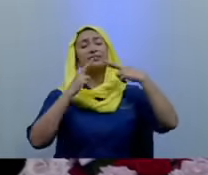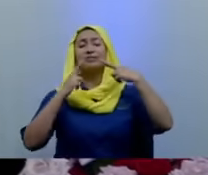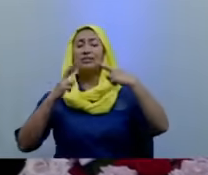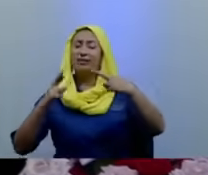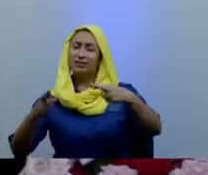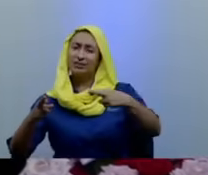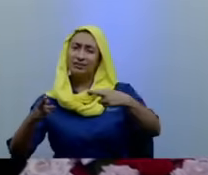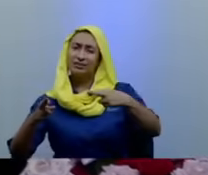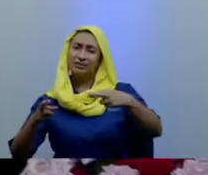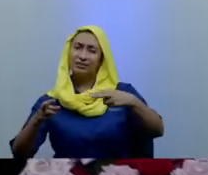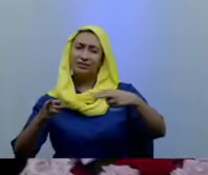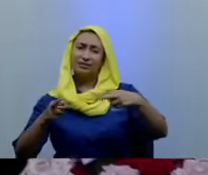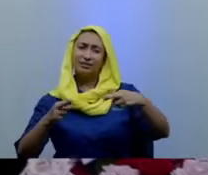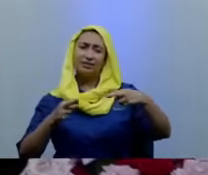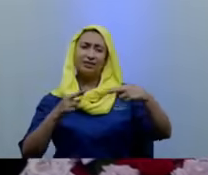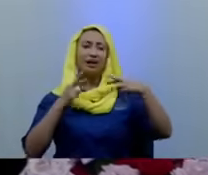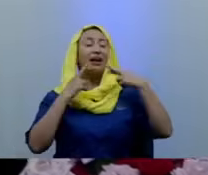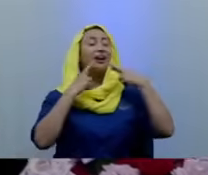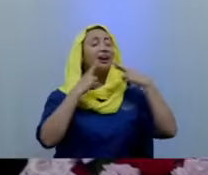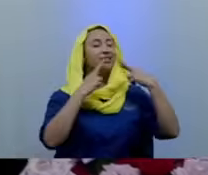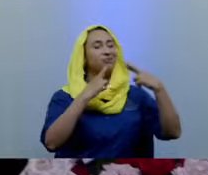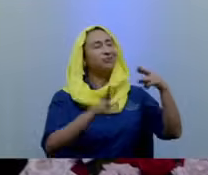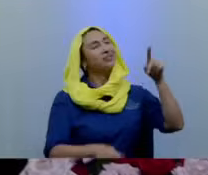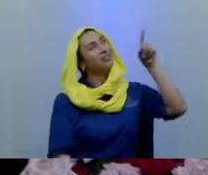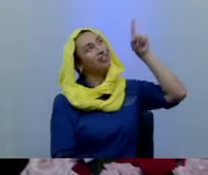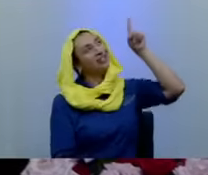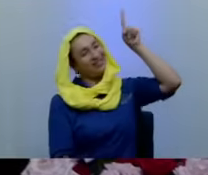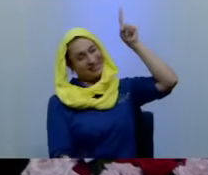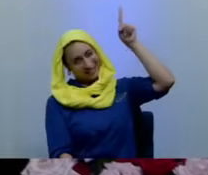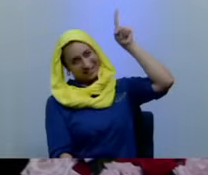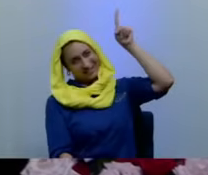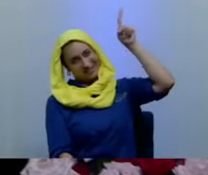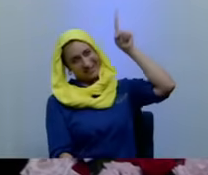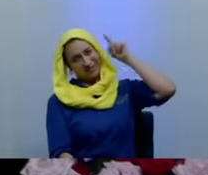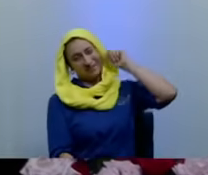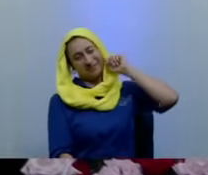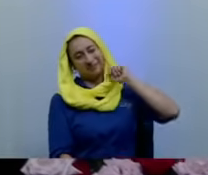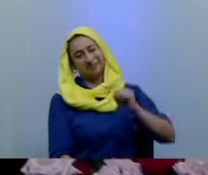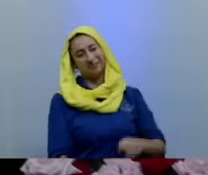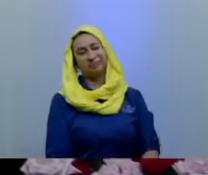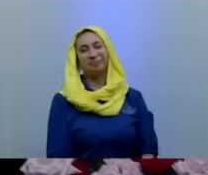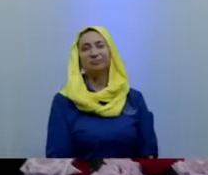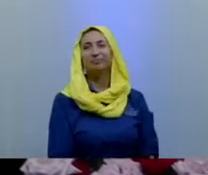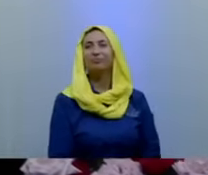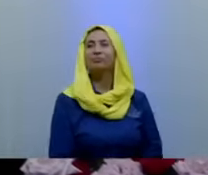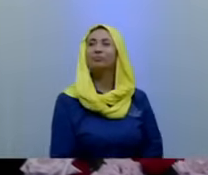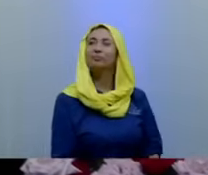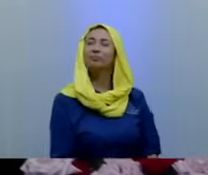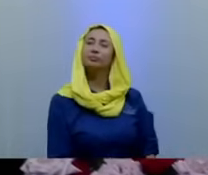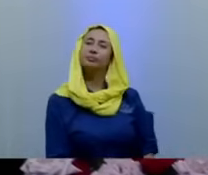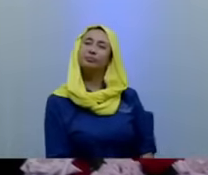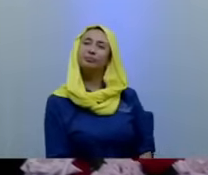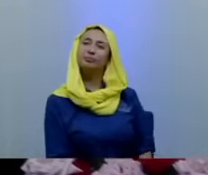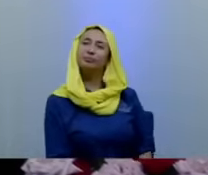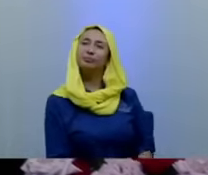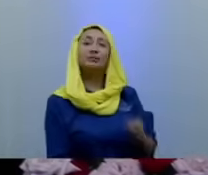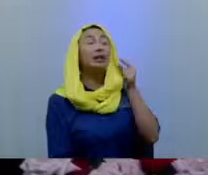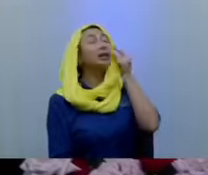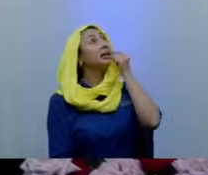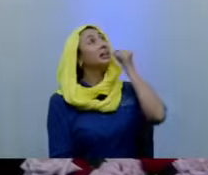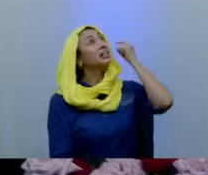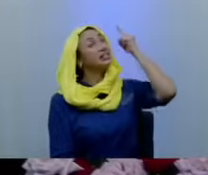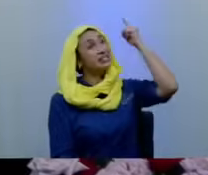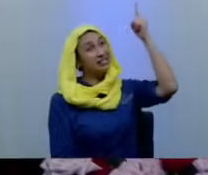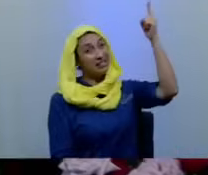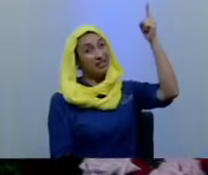ayudados por sus hermanos, llevados en oración, conducidos al Padre. Que el Señor, pide